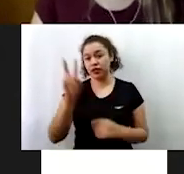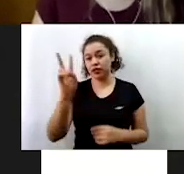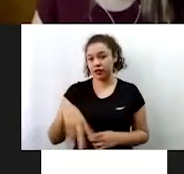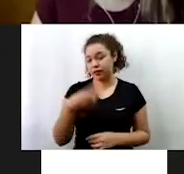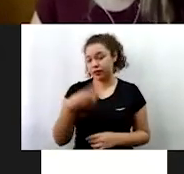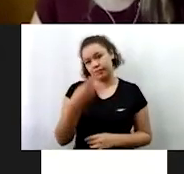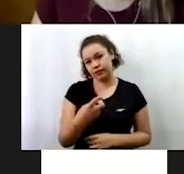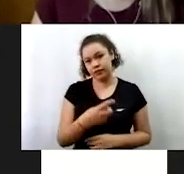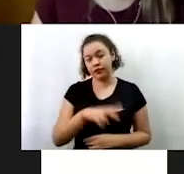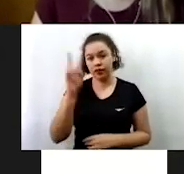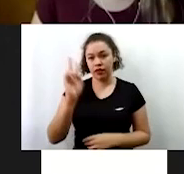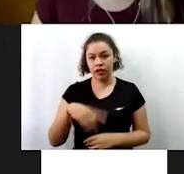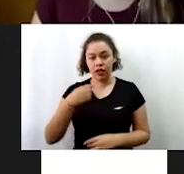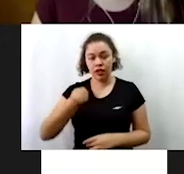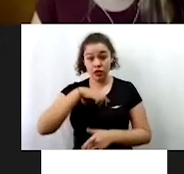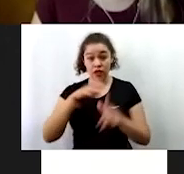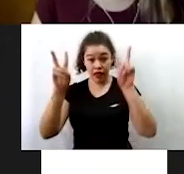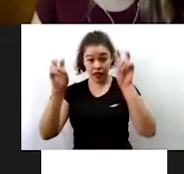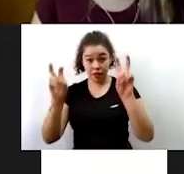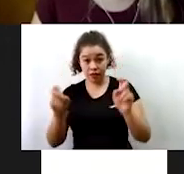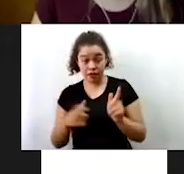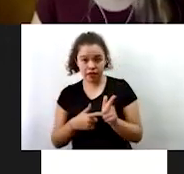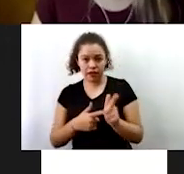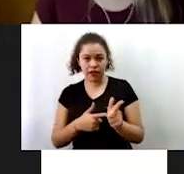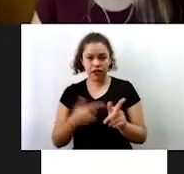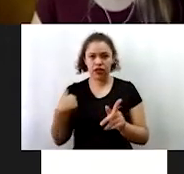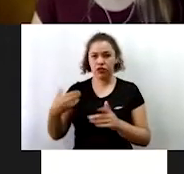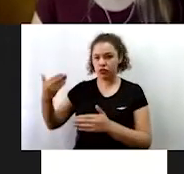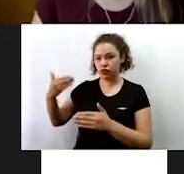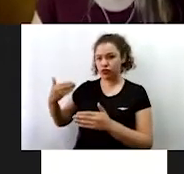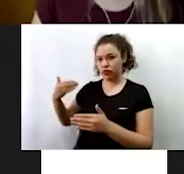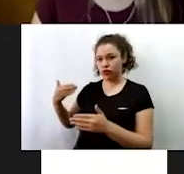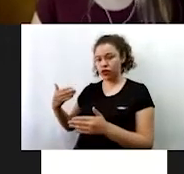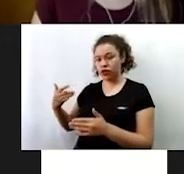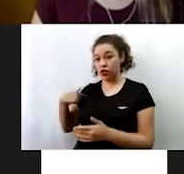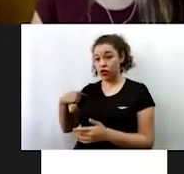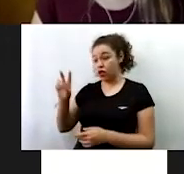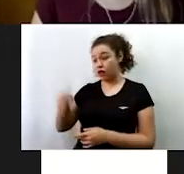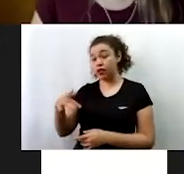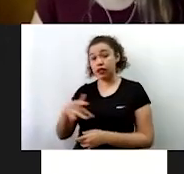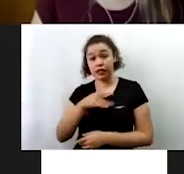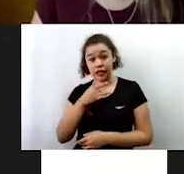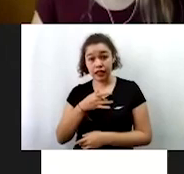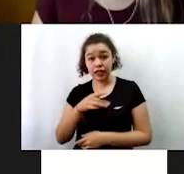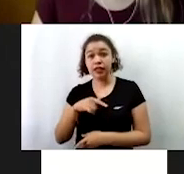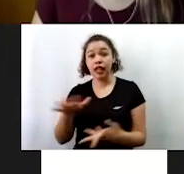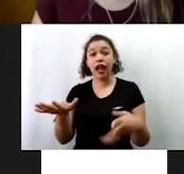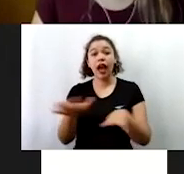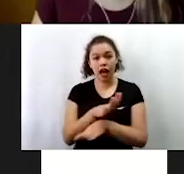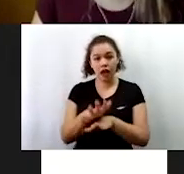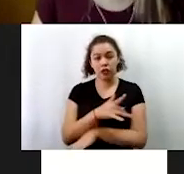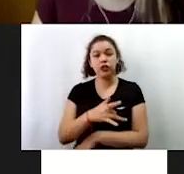al estar dándole seguimiento a este tema ya desde hace varios años, que yo sí sentí estos cambios de